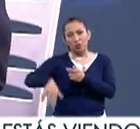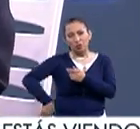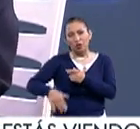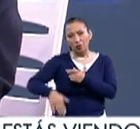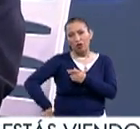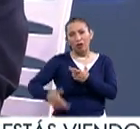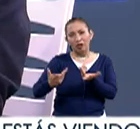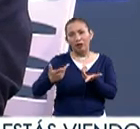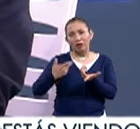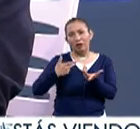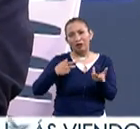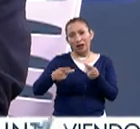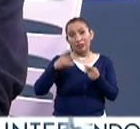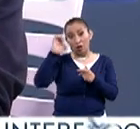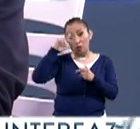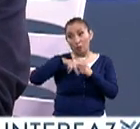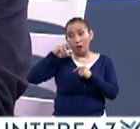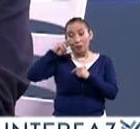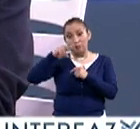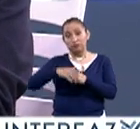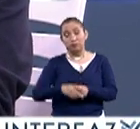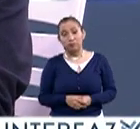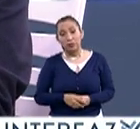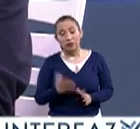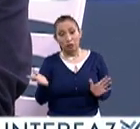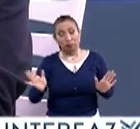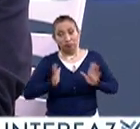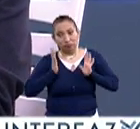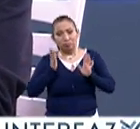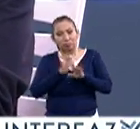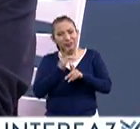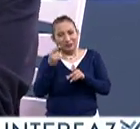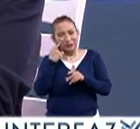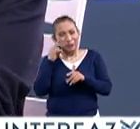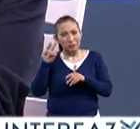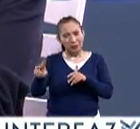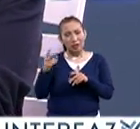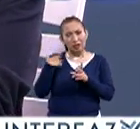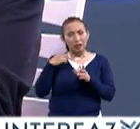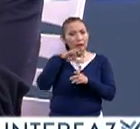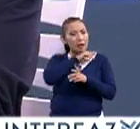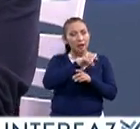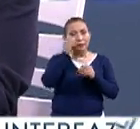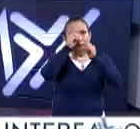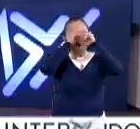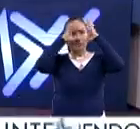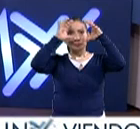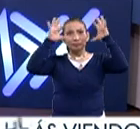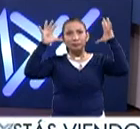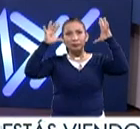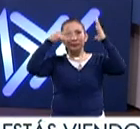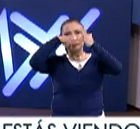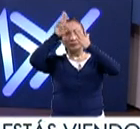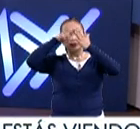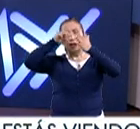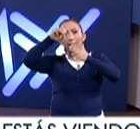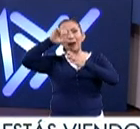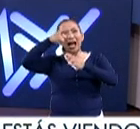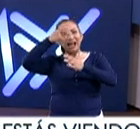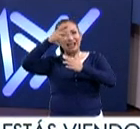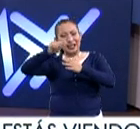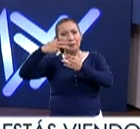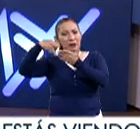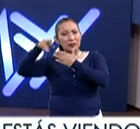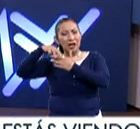manejando los surrealistas en Europa, ¿no? Me sorprende mucho porque de verdad yo visualicé luego las pinturas de Magritte, de este